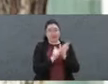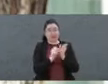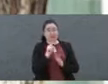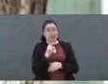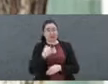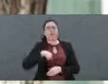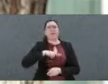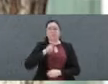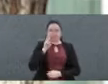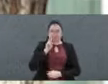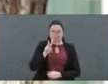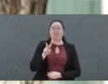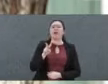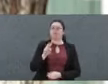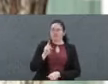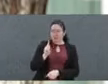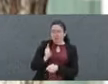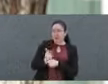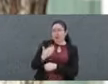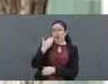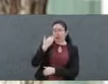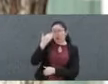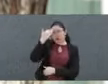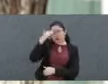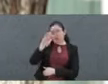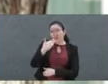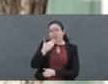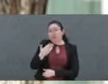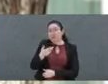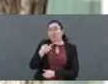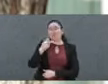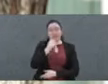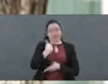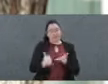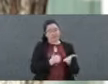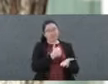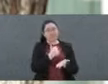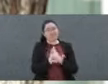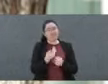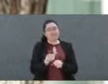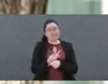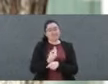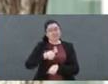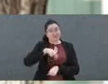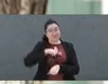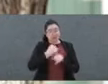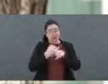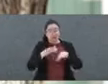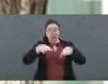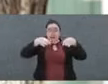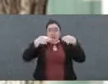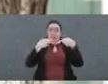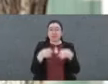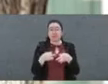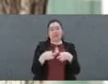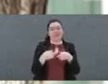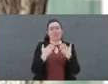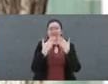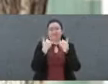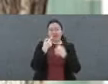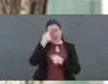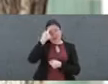los vemos, nos enteramos, pero obviamente al ser de la ciudad no tenemos los datos que nos permitan